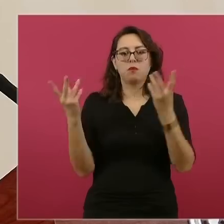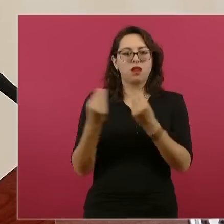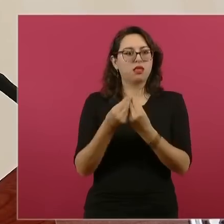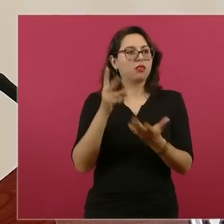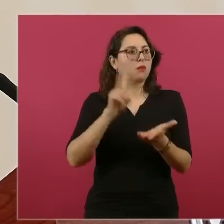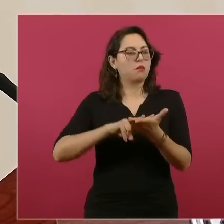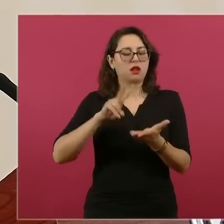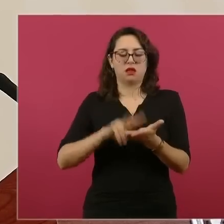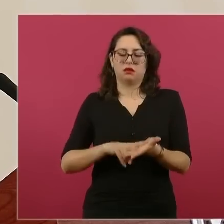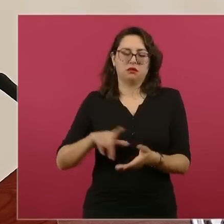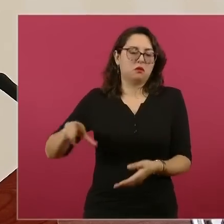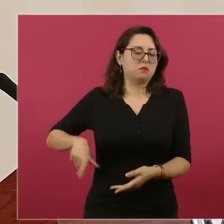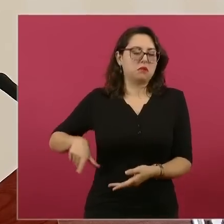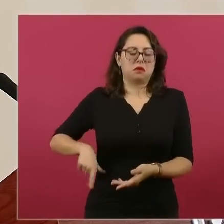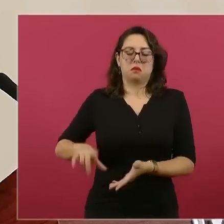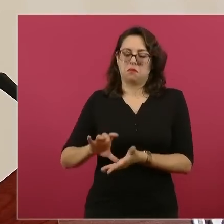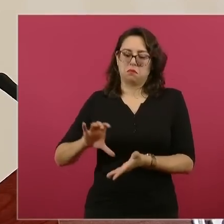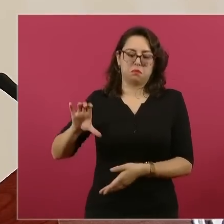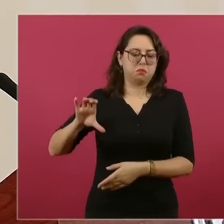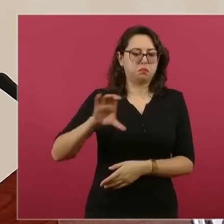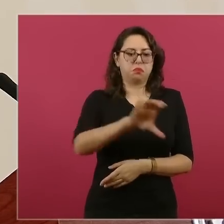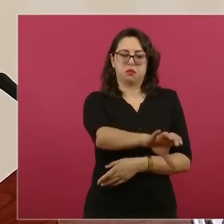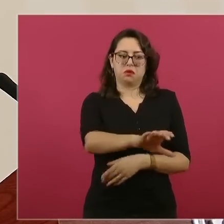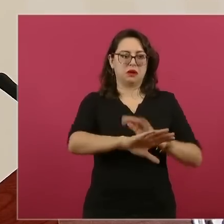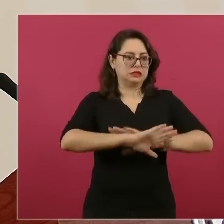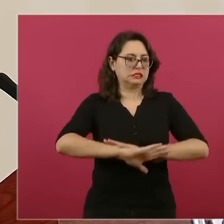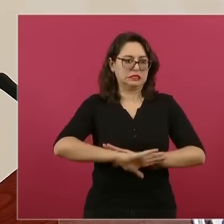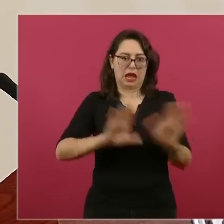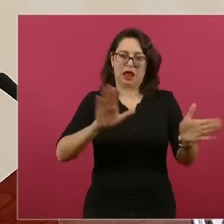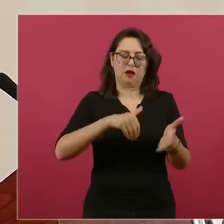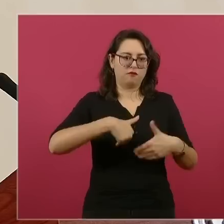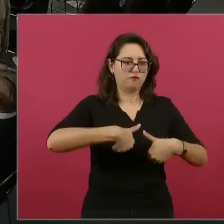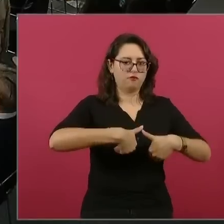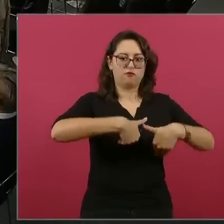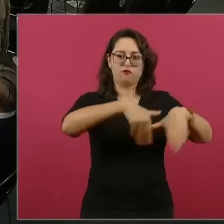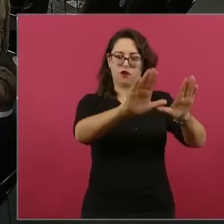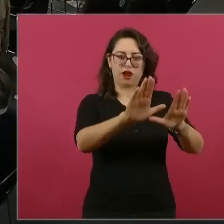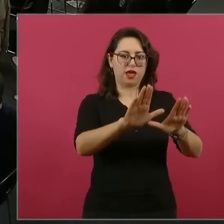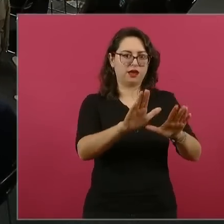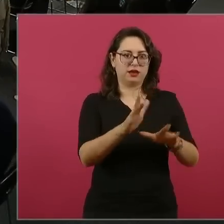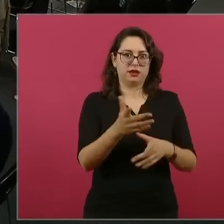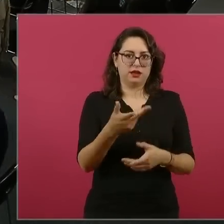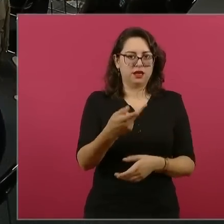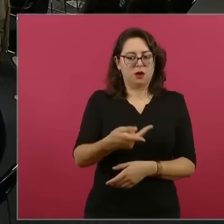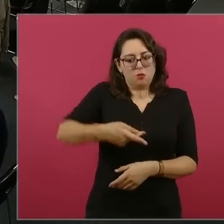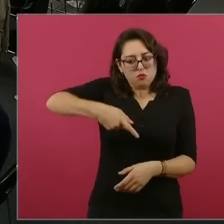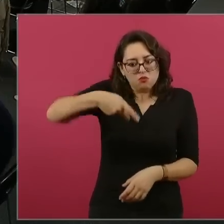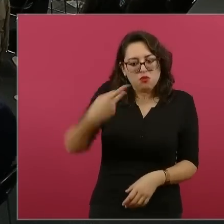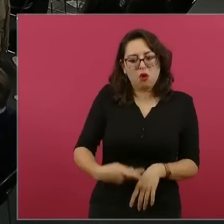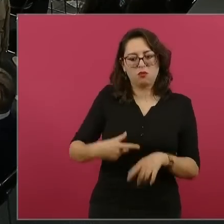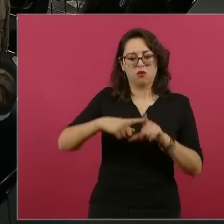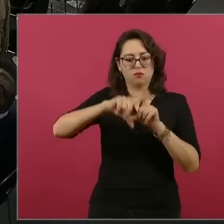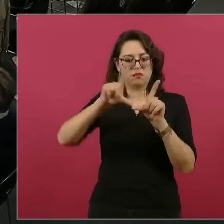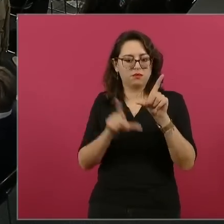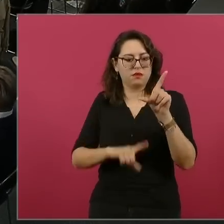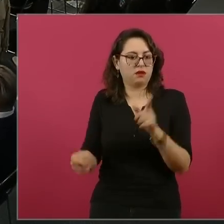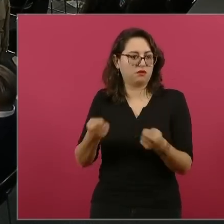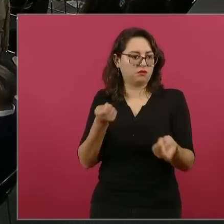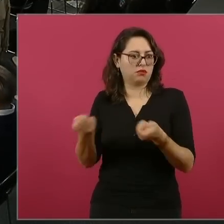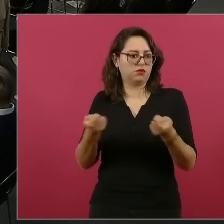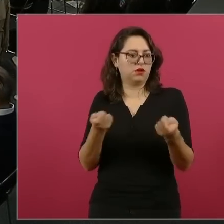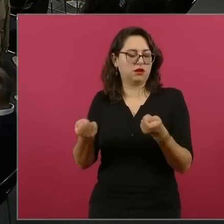y te pagamos lo que cuesta el edificio y los